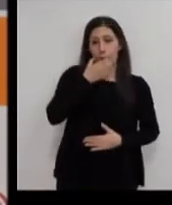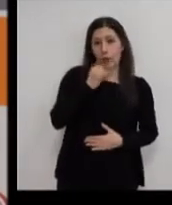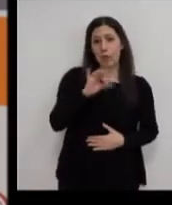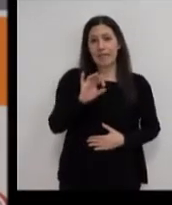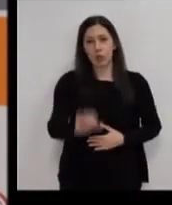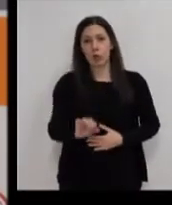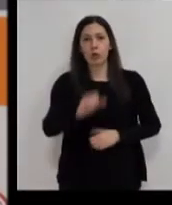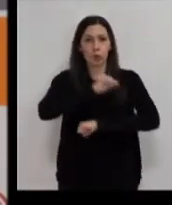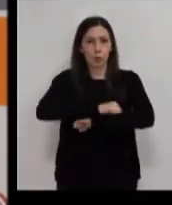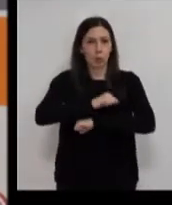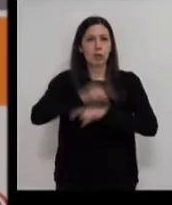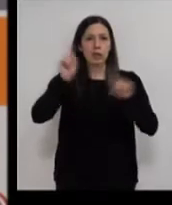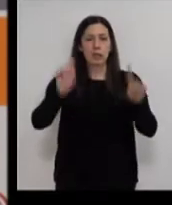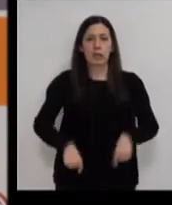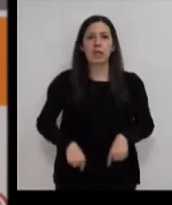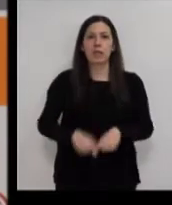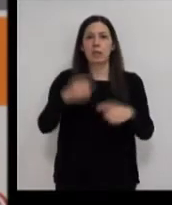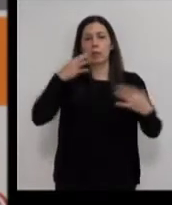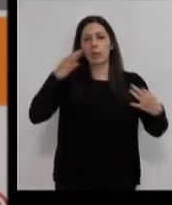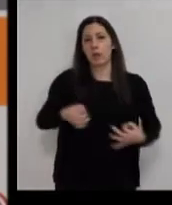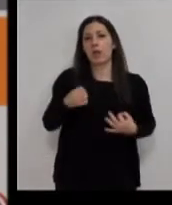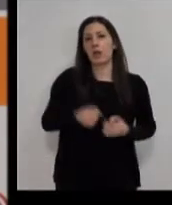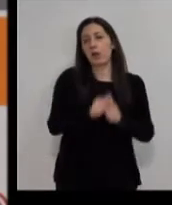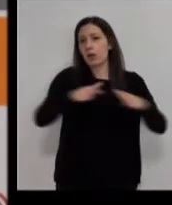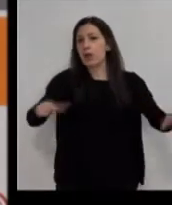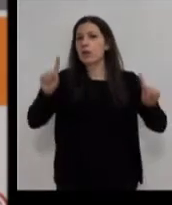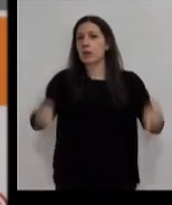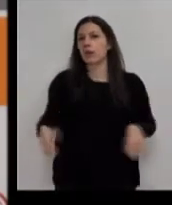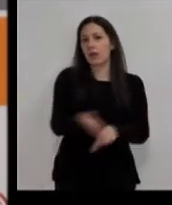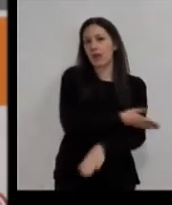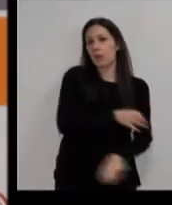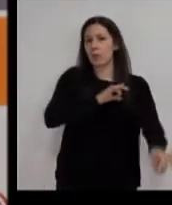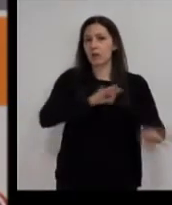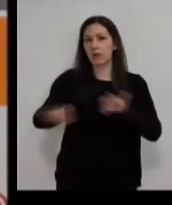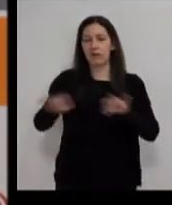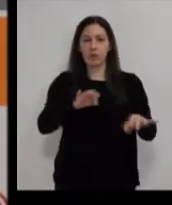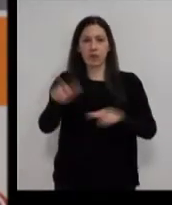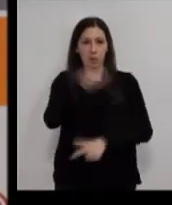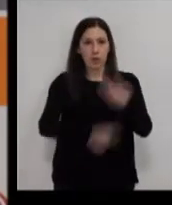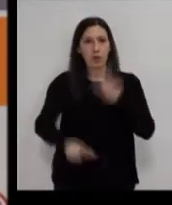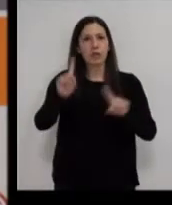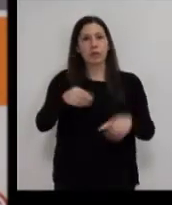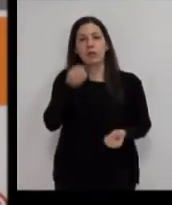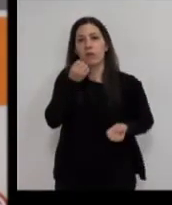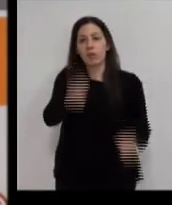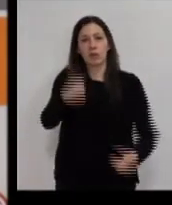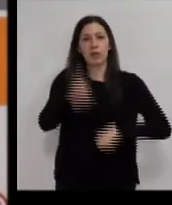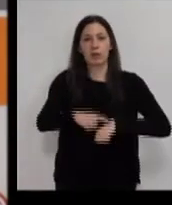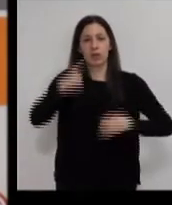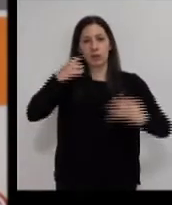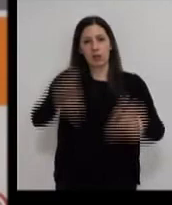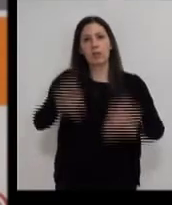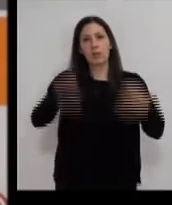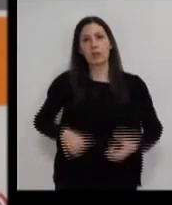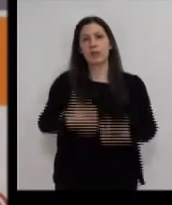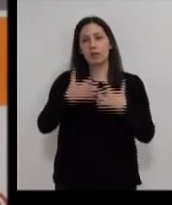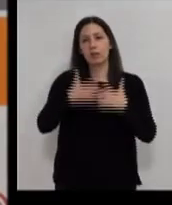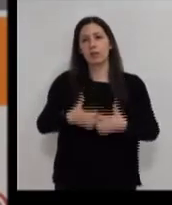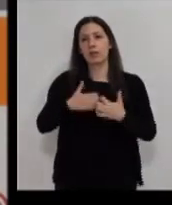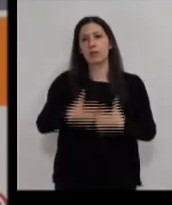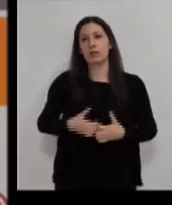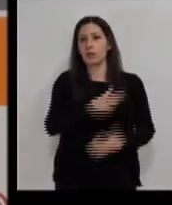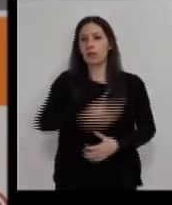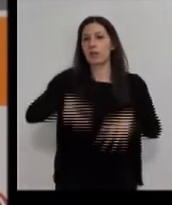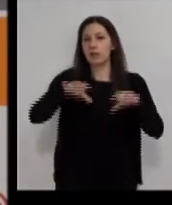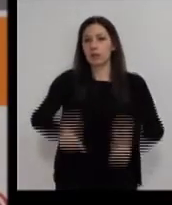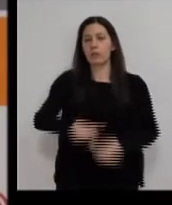utilizando diferentes sistemas operativos, Android, iOS, Windows, la realidad aumentada, la planificación de viajes, la información en tiempo real, el